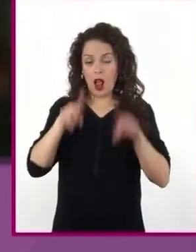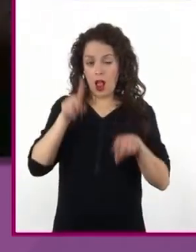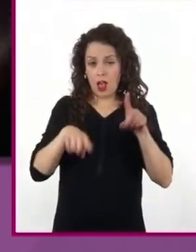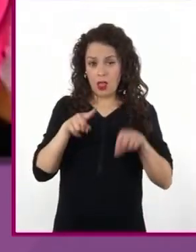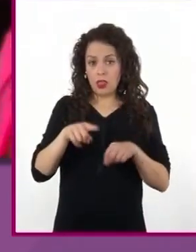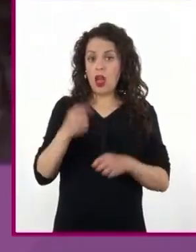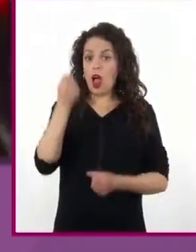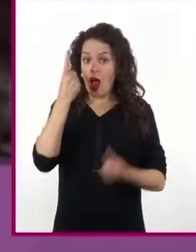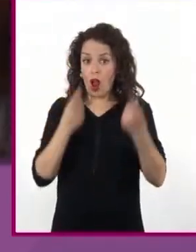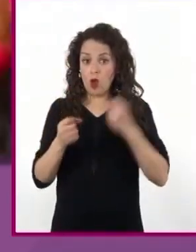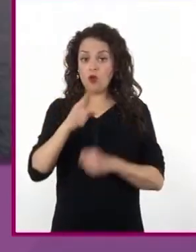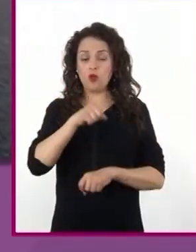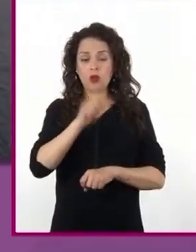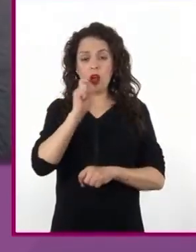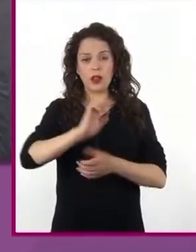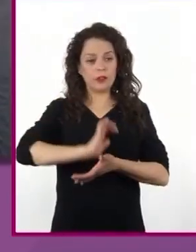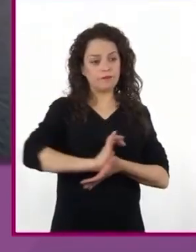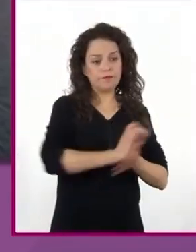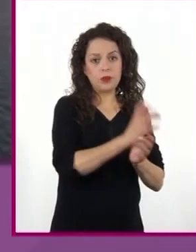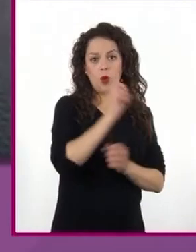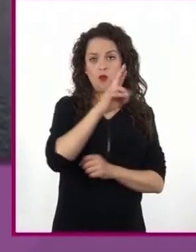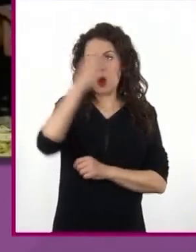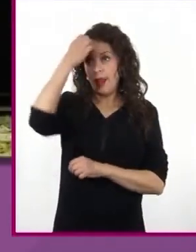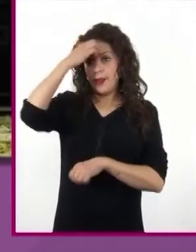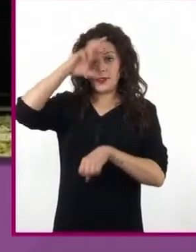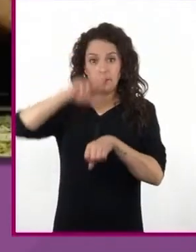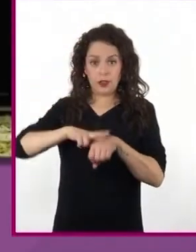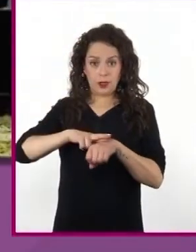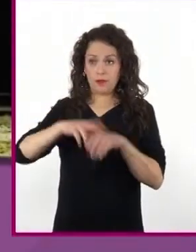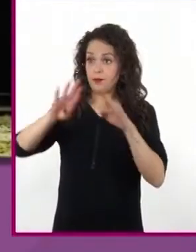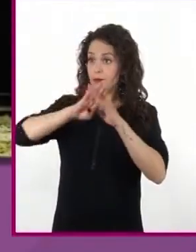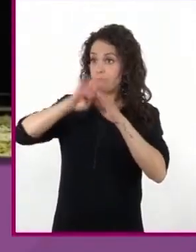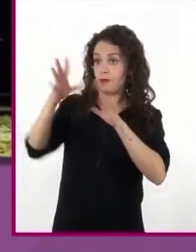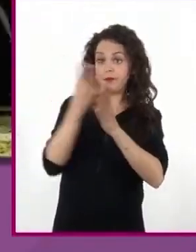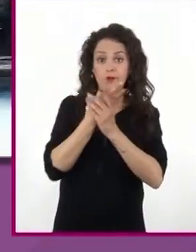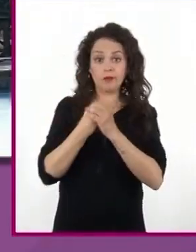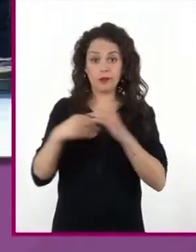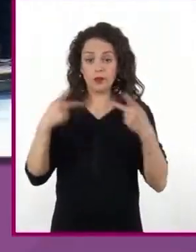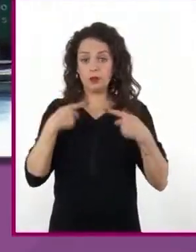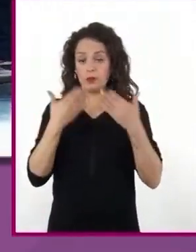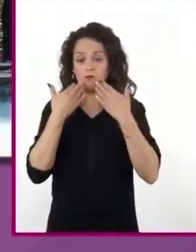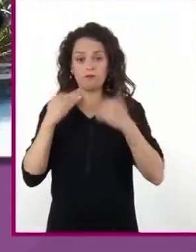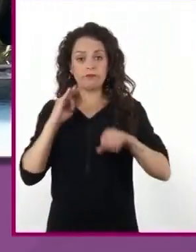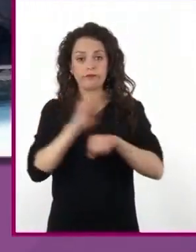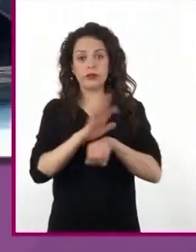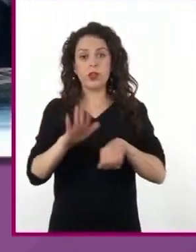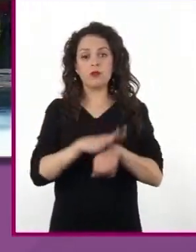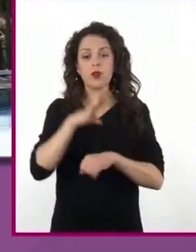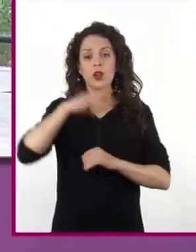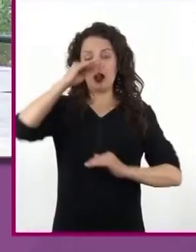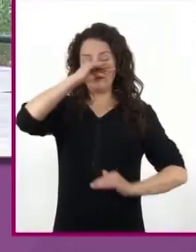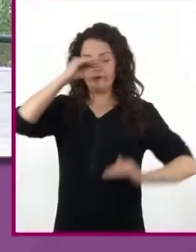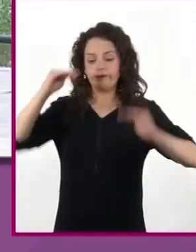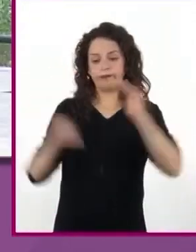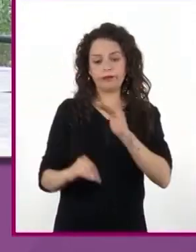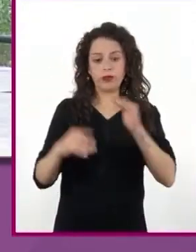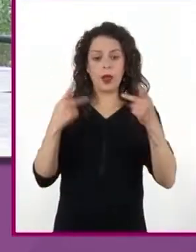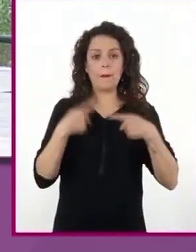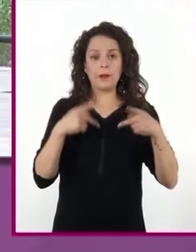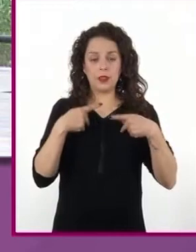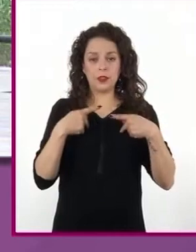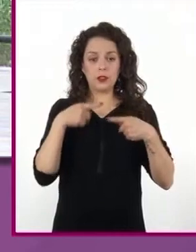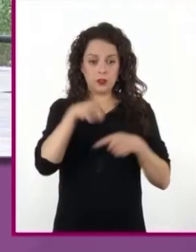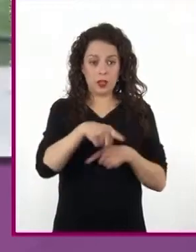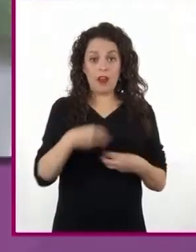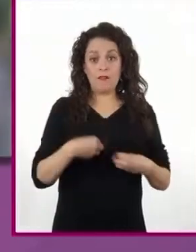extranjeros. Los migrantes son un grupo vulnerable por situaciones de desigualdad entre ciudadanos nacionales y extranjeros